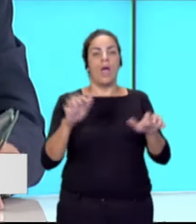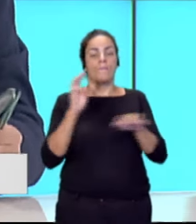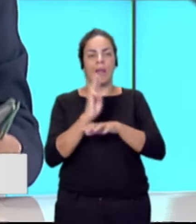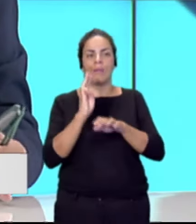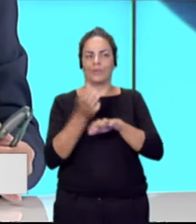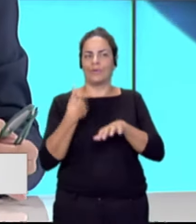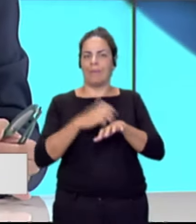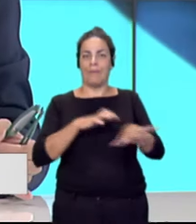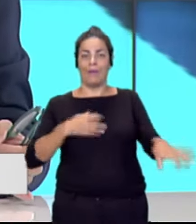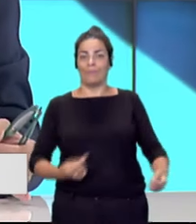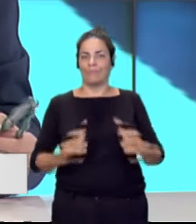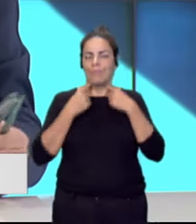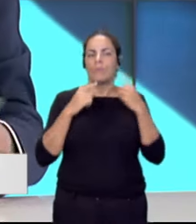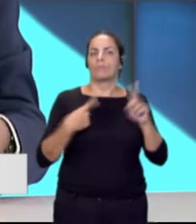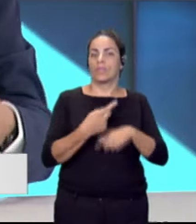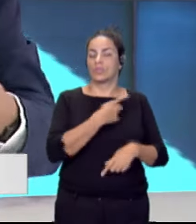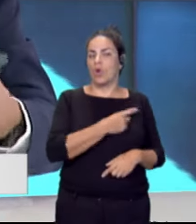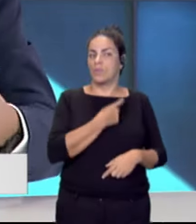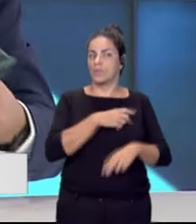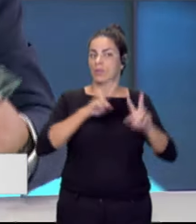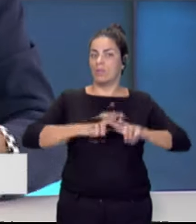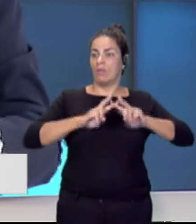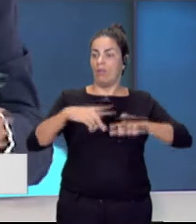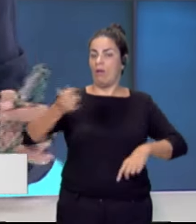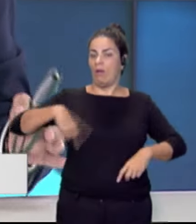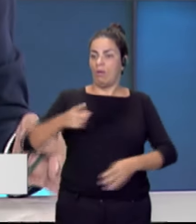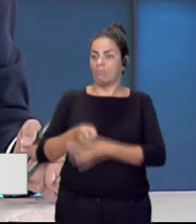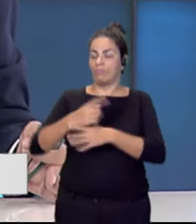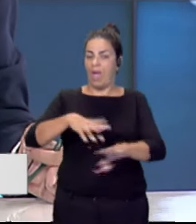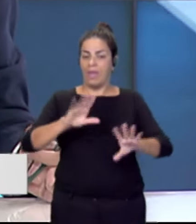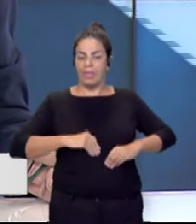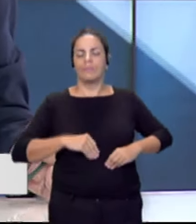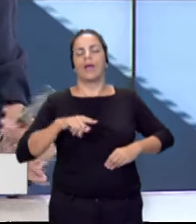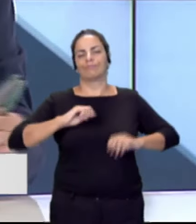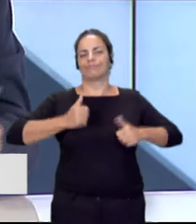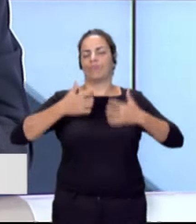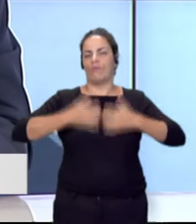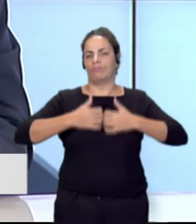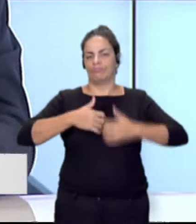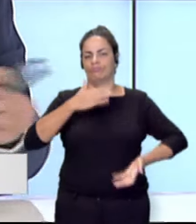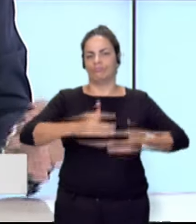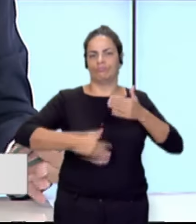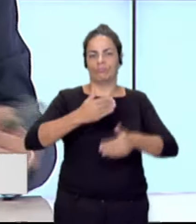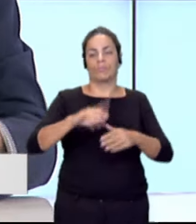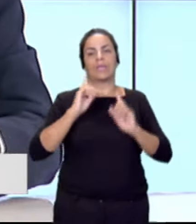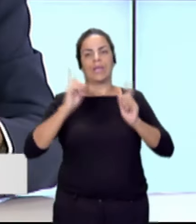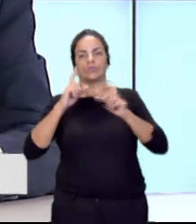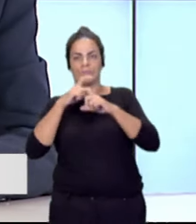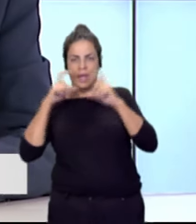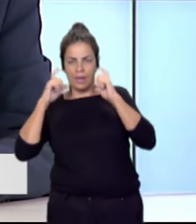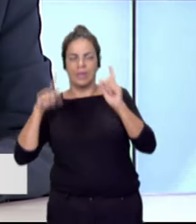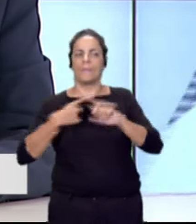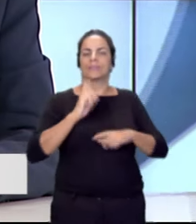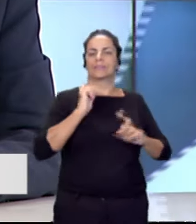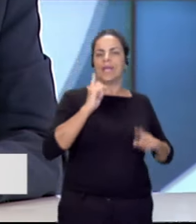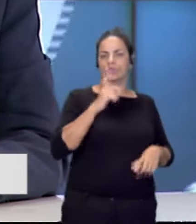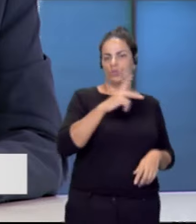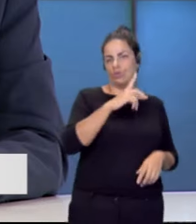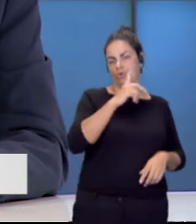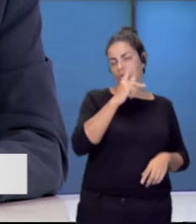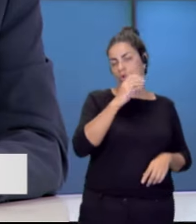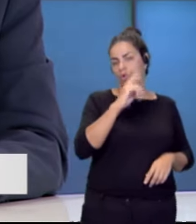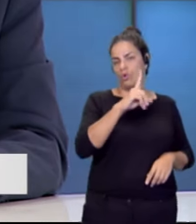aceptar esta comisión de investigación, es cuando ha empezado a funcionar no solo con el caso Mascarilla, sino con el caso Coldo. Y por cierto, el caso Mascarilla muy